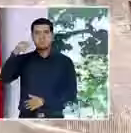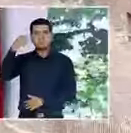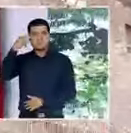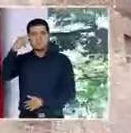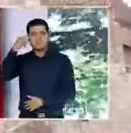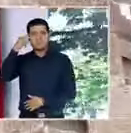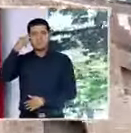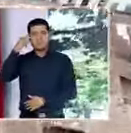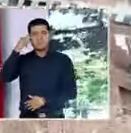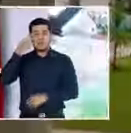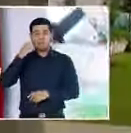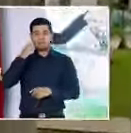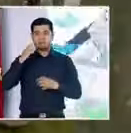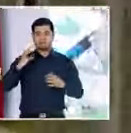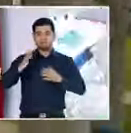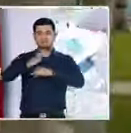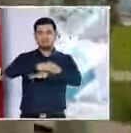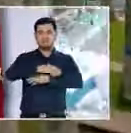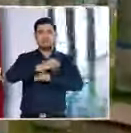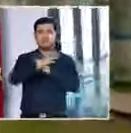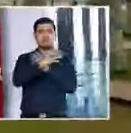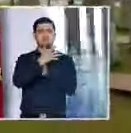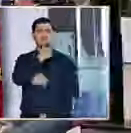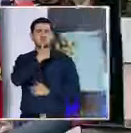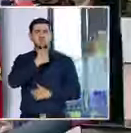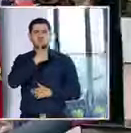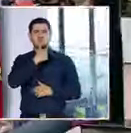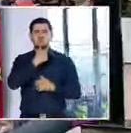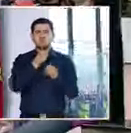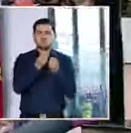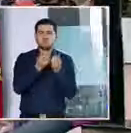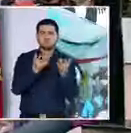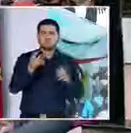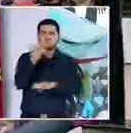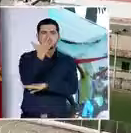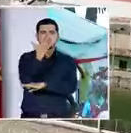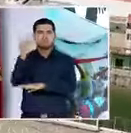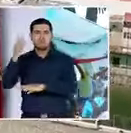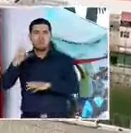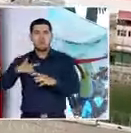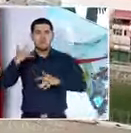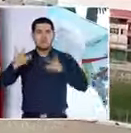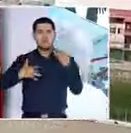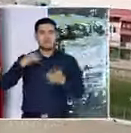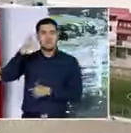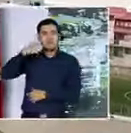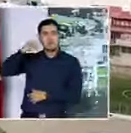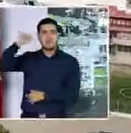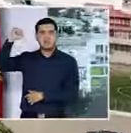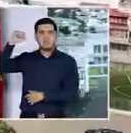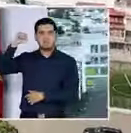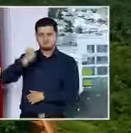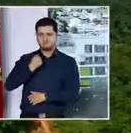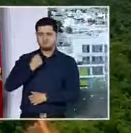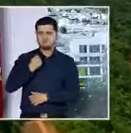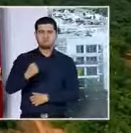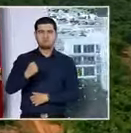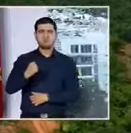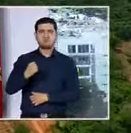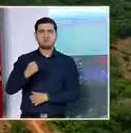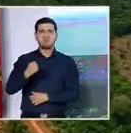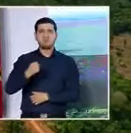Bochalema, nos abriga la calidez de Salazar, nos contagia la alegría de los ocañeros, la templanza de los pamploneses y nos alberga